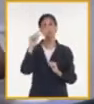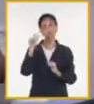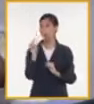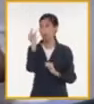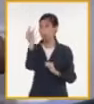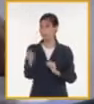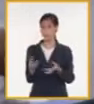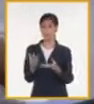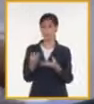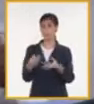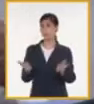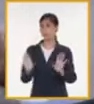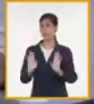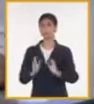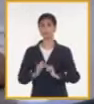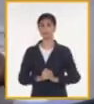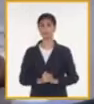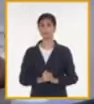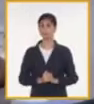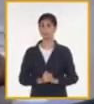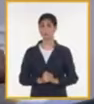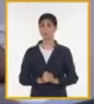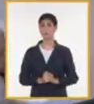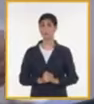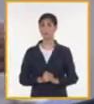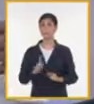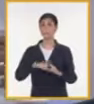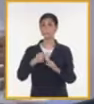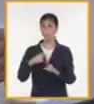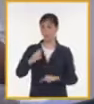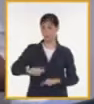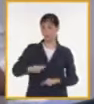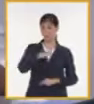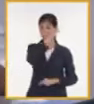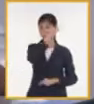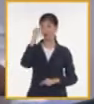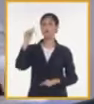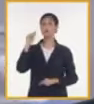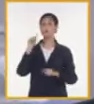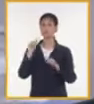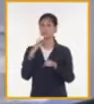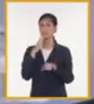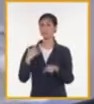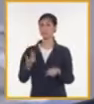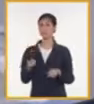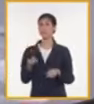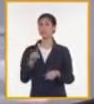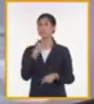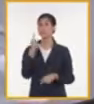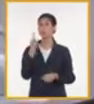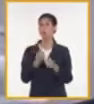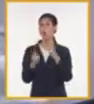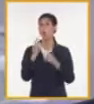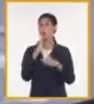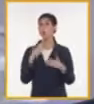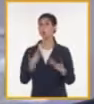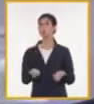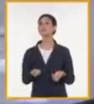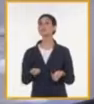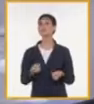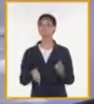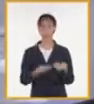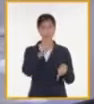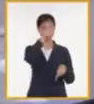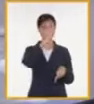incluso declararon un testimonio de un fiscal que representaba una amenaza para la seguridad Nacional de Estados Unidos y murió en pune tal y como